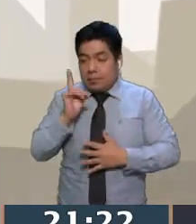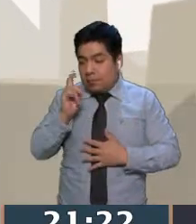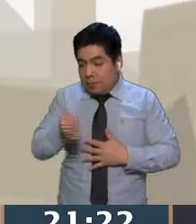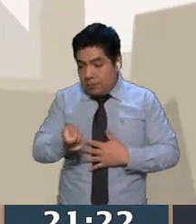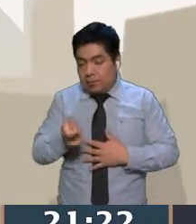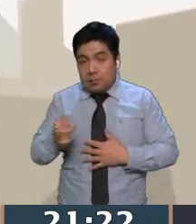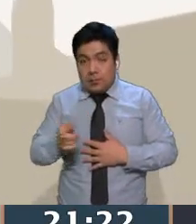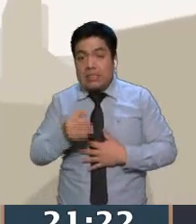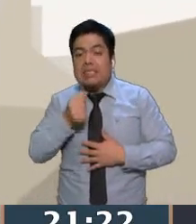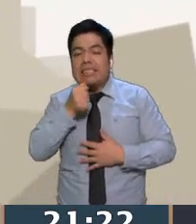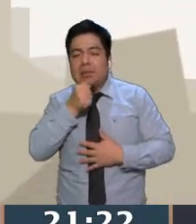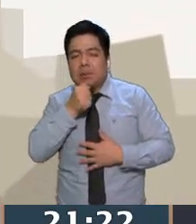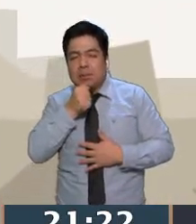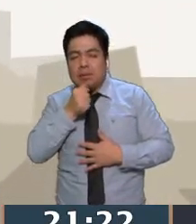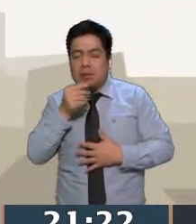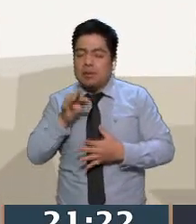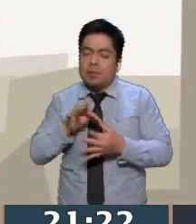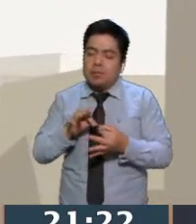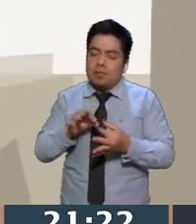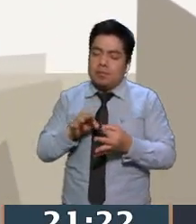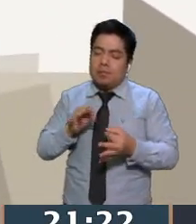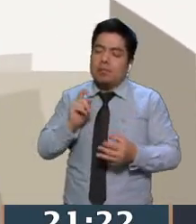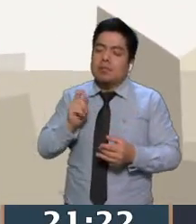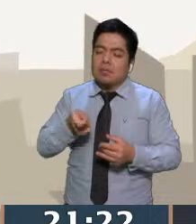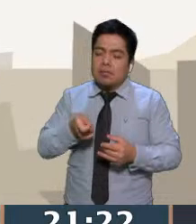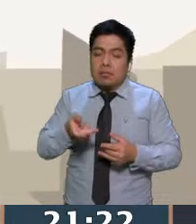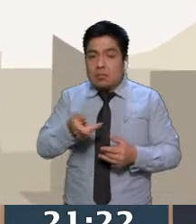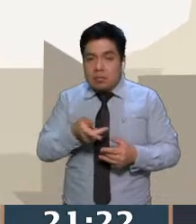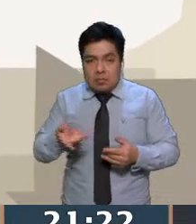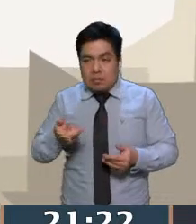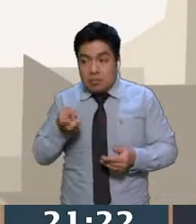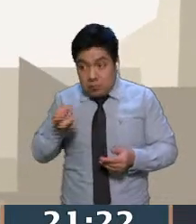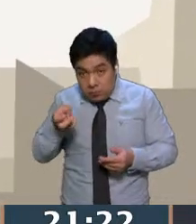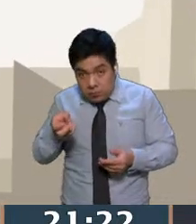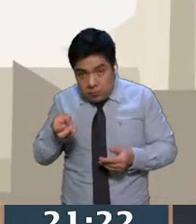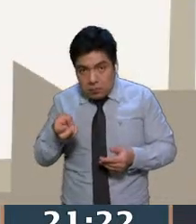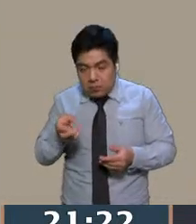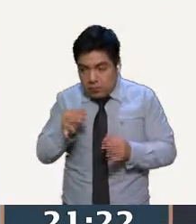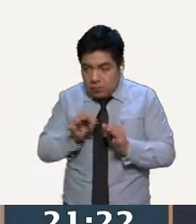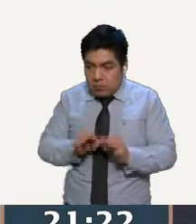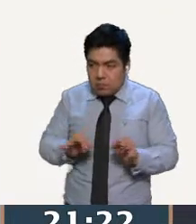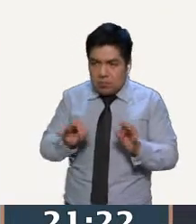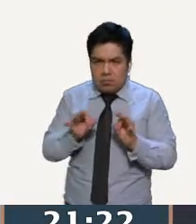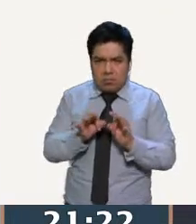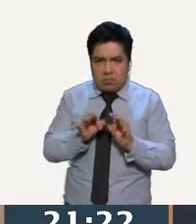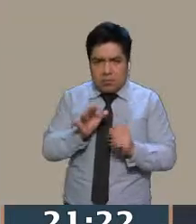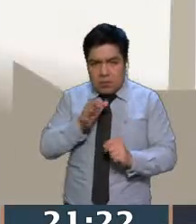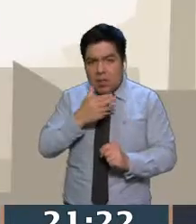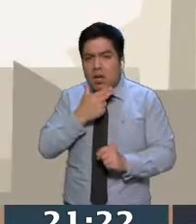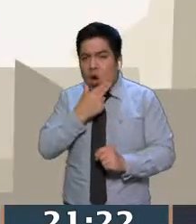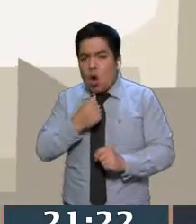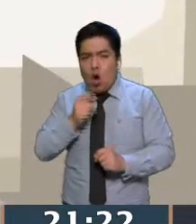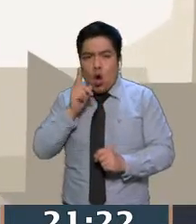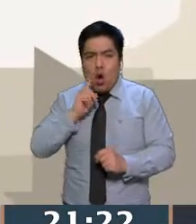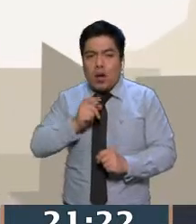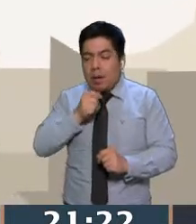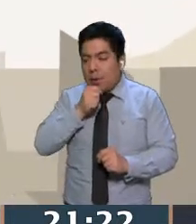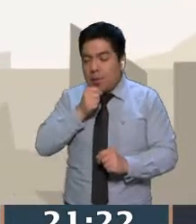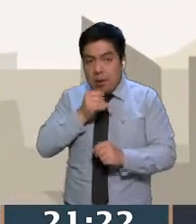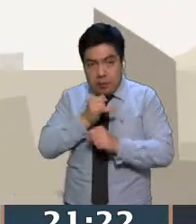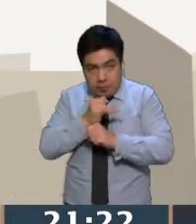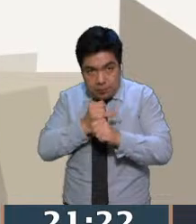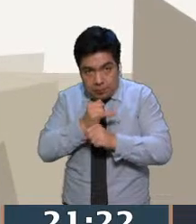propio periodismo, porque es fundamental entender que ninguna periodista de investigación